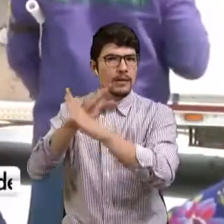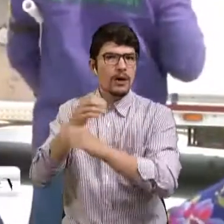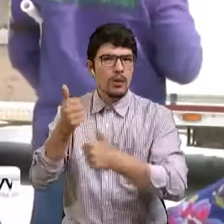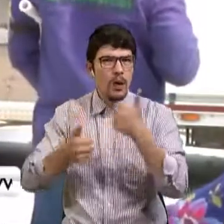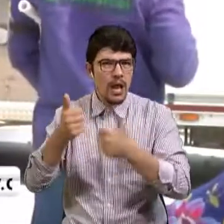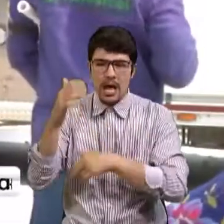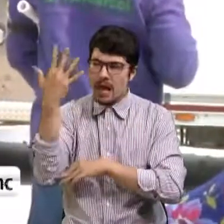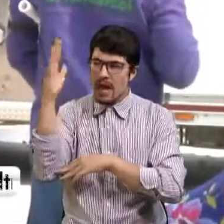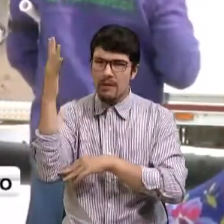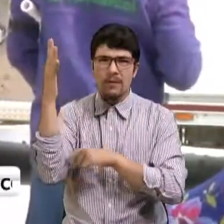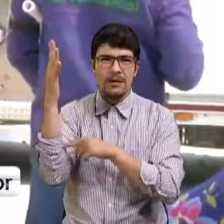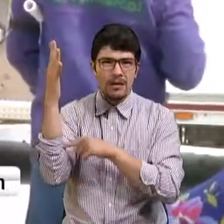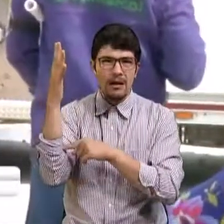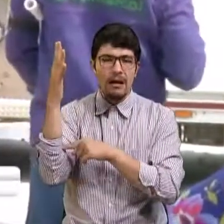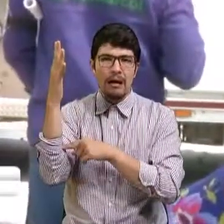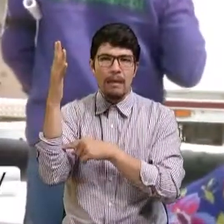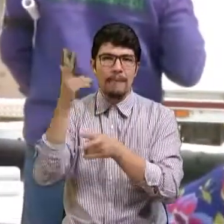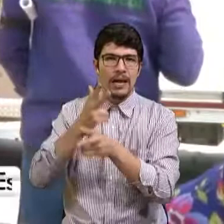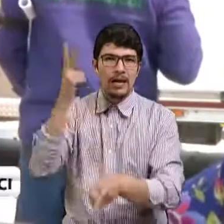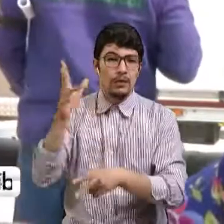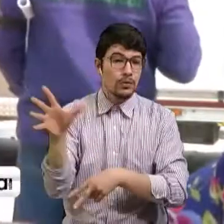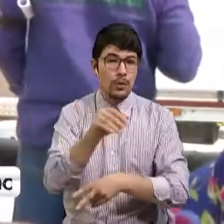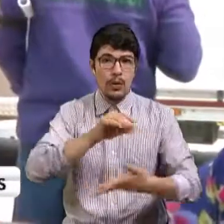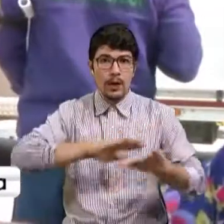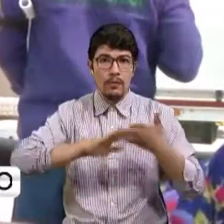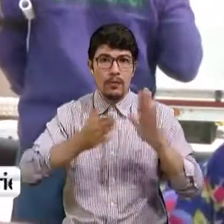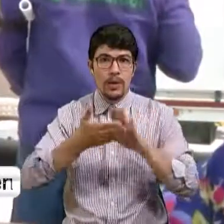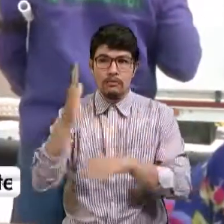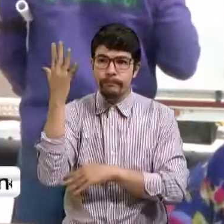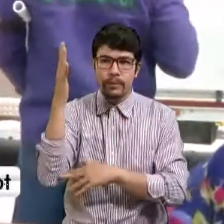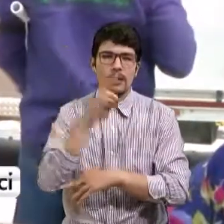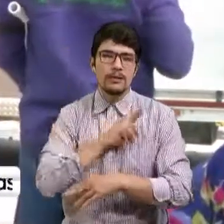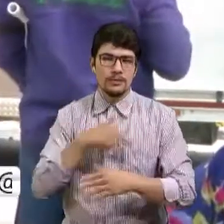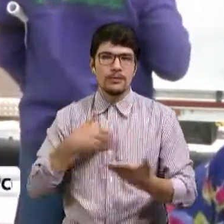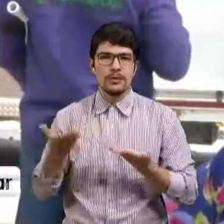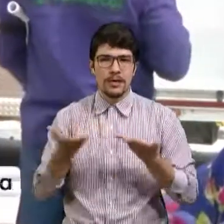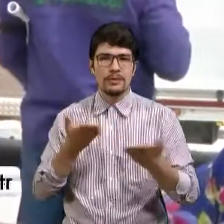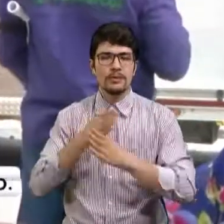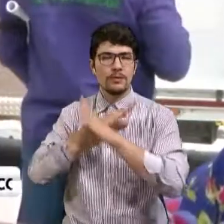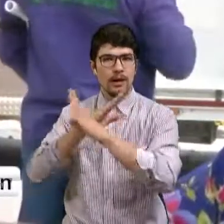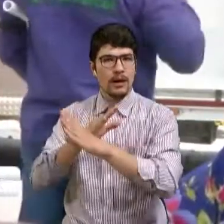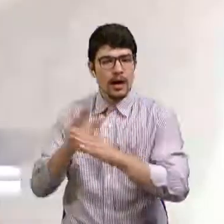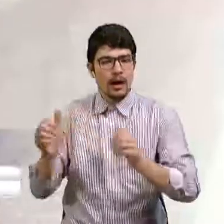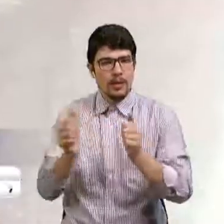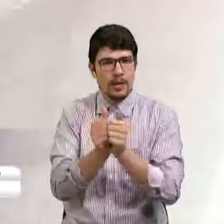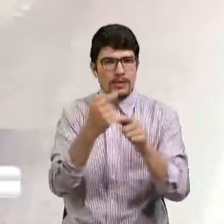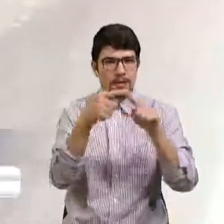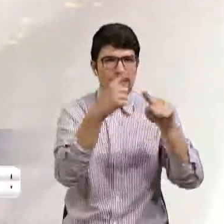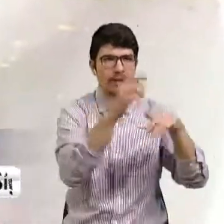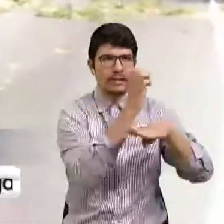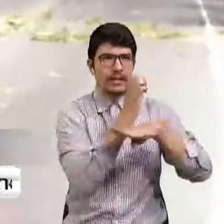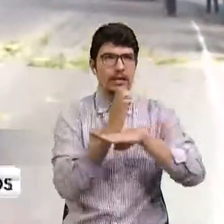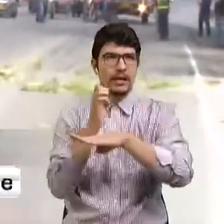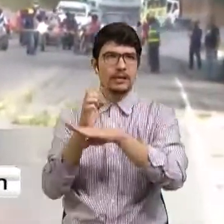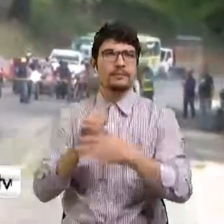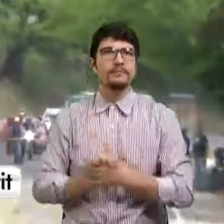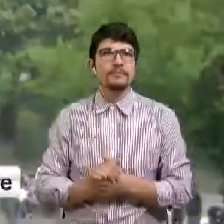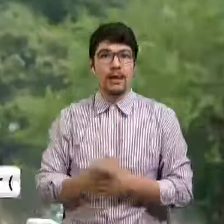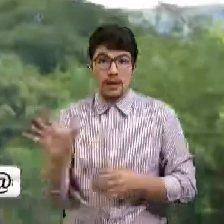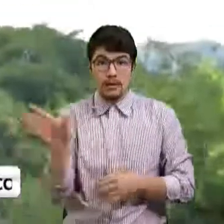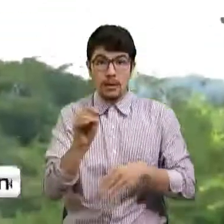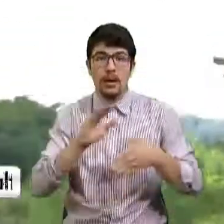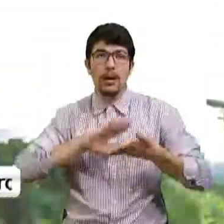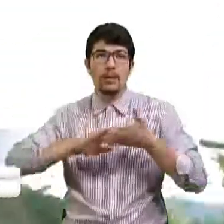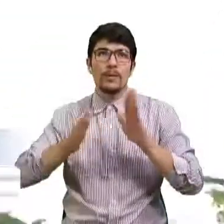presentando este peligro para la comunidad y entonces estamos el servicio de prevención y junto con la otra entidad es la edil de esta comunidad se mostró